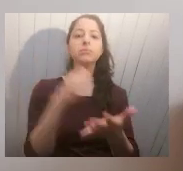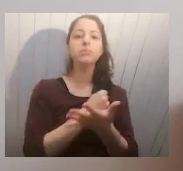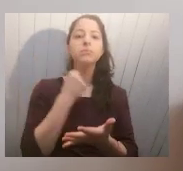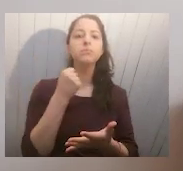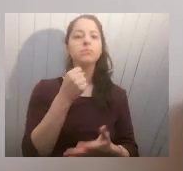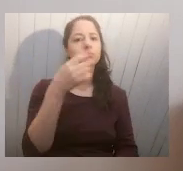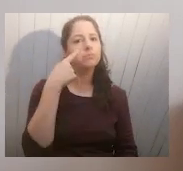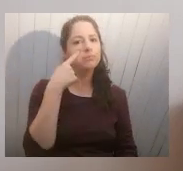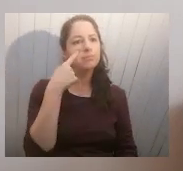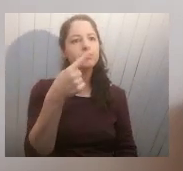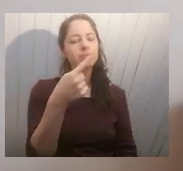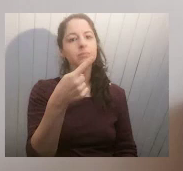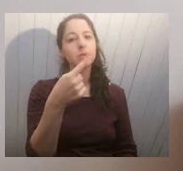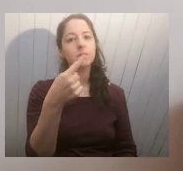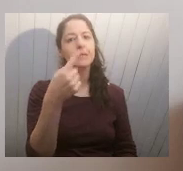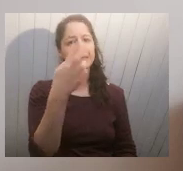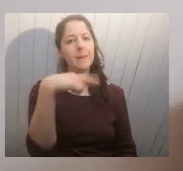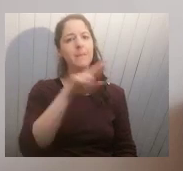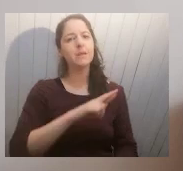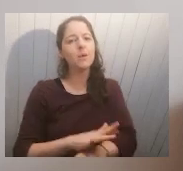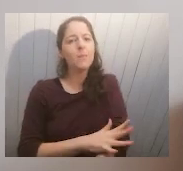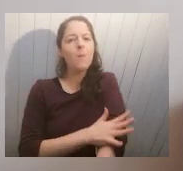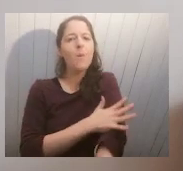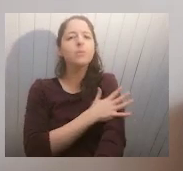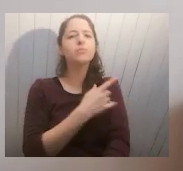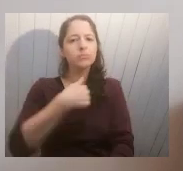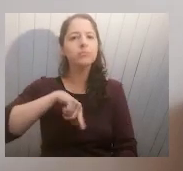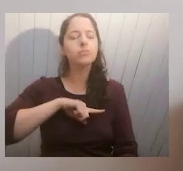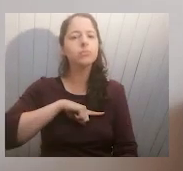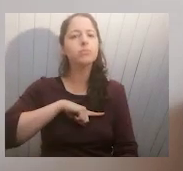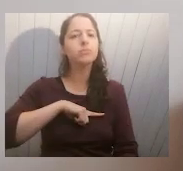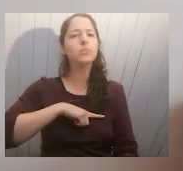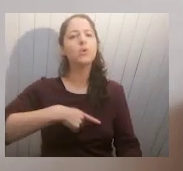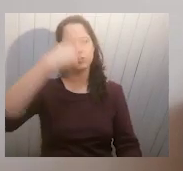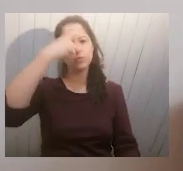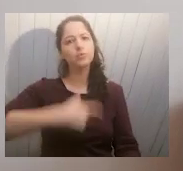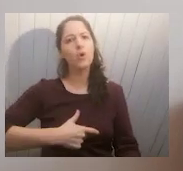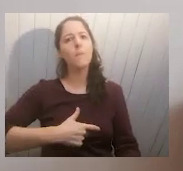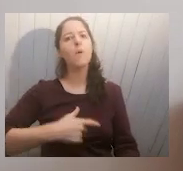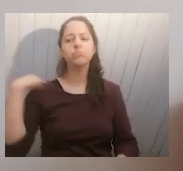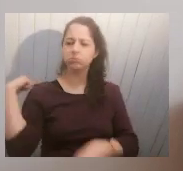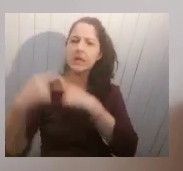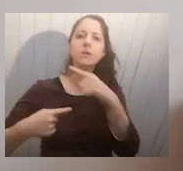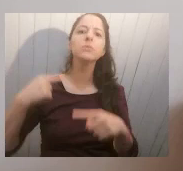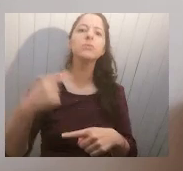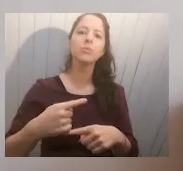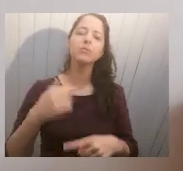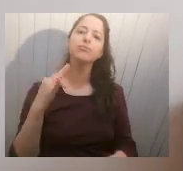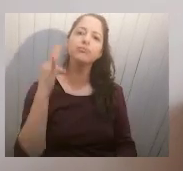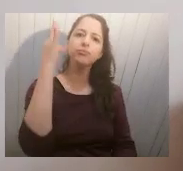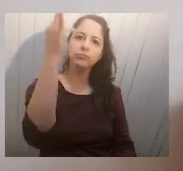general feminista, en la cual pudimos confirmar, una vez más, con emoción,